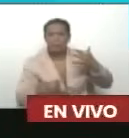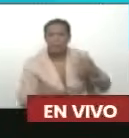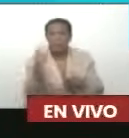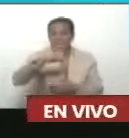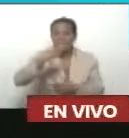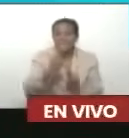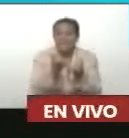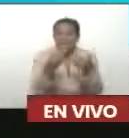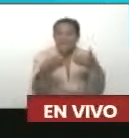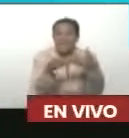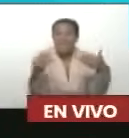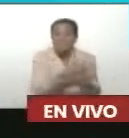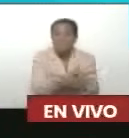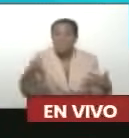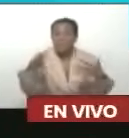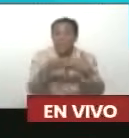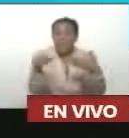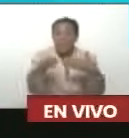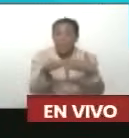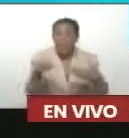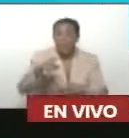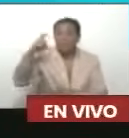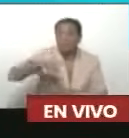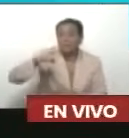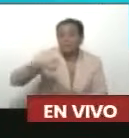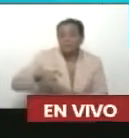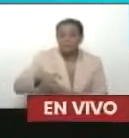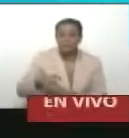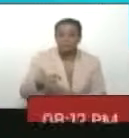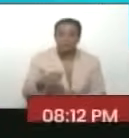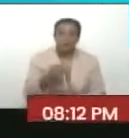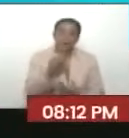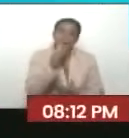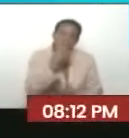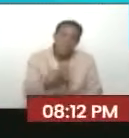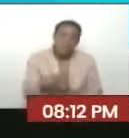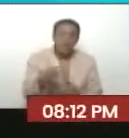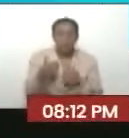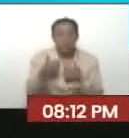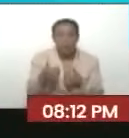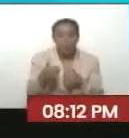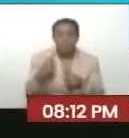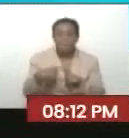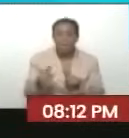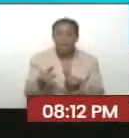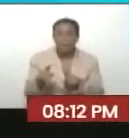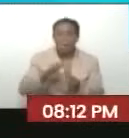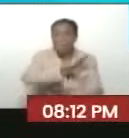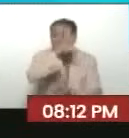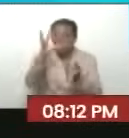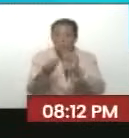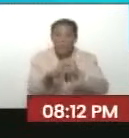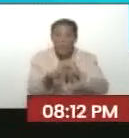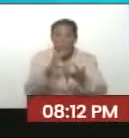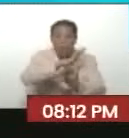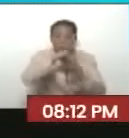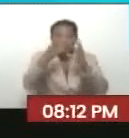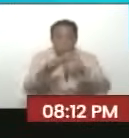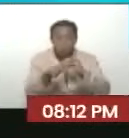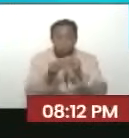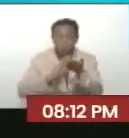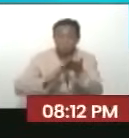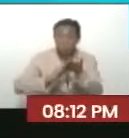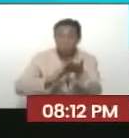Ah, tú los necesitas. Está bien. Para recuperar todo esto. Ah, muy bien.